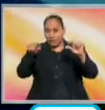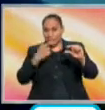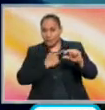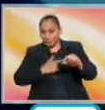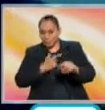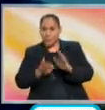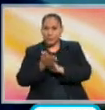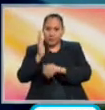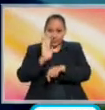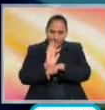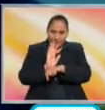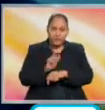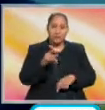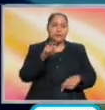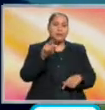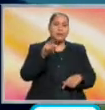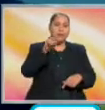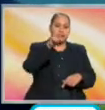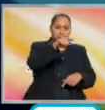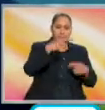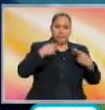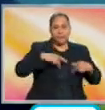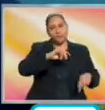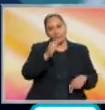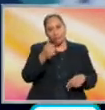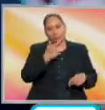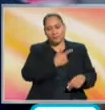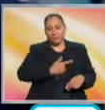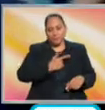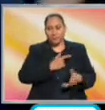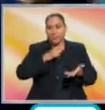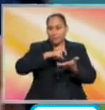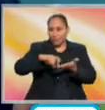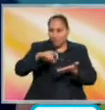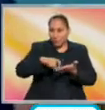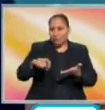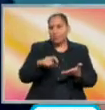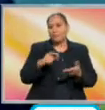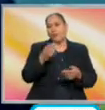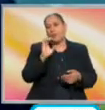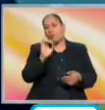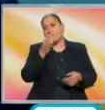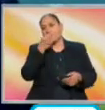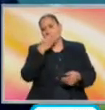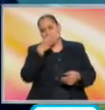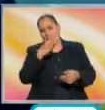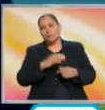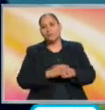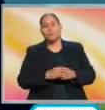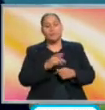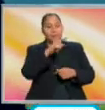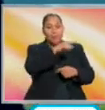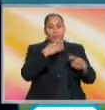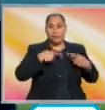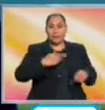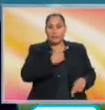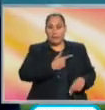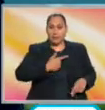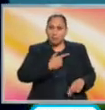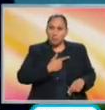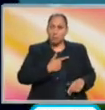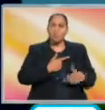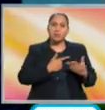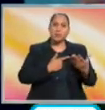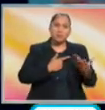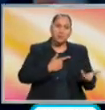gusta ir al cine, a esta persona le gusta comprar productos o medicamentos, a esta persona le